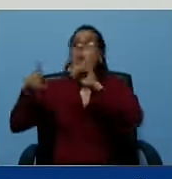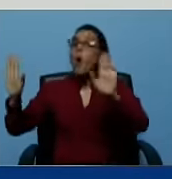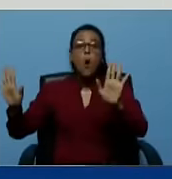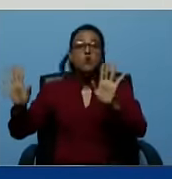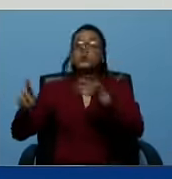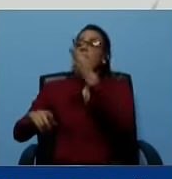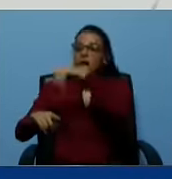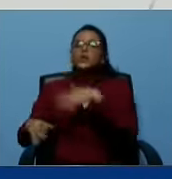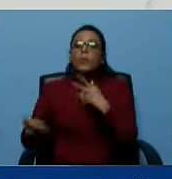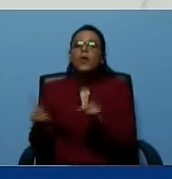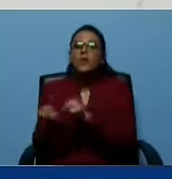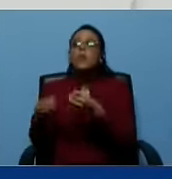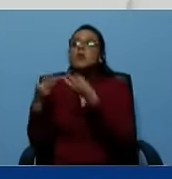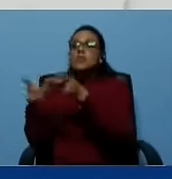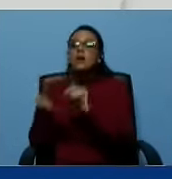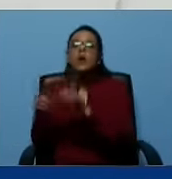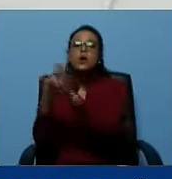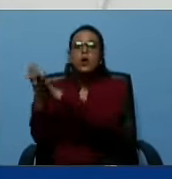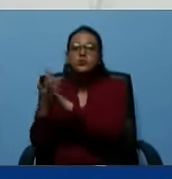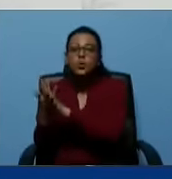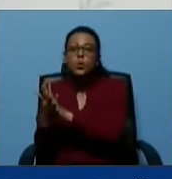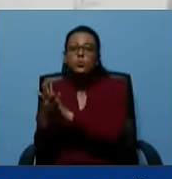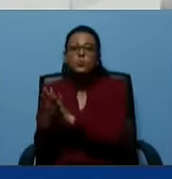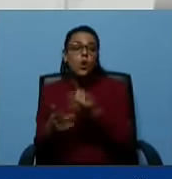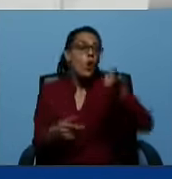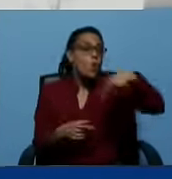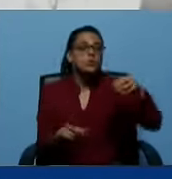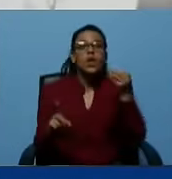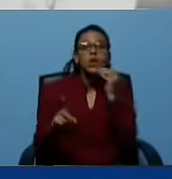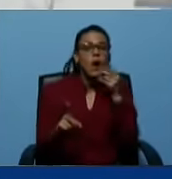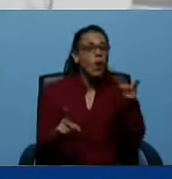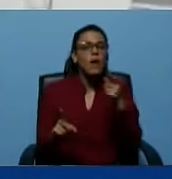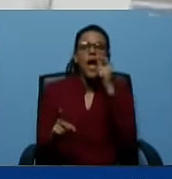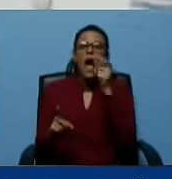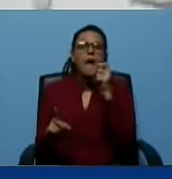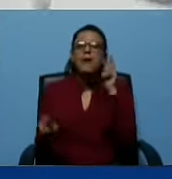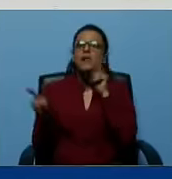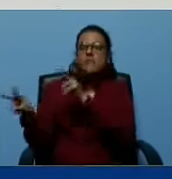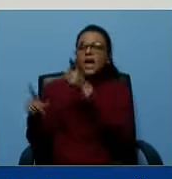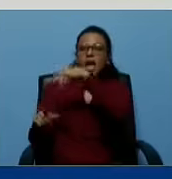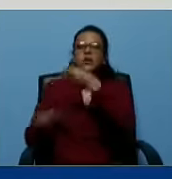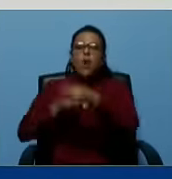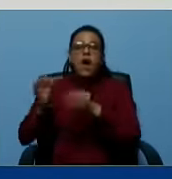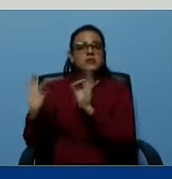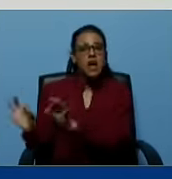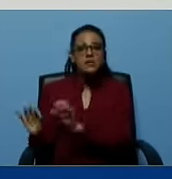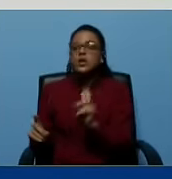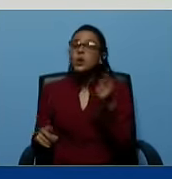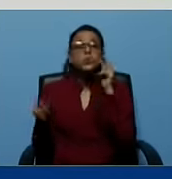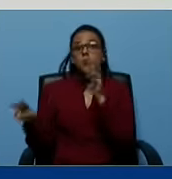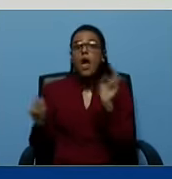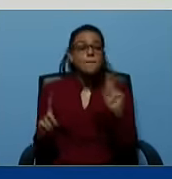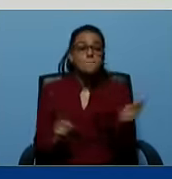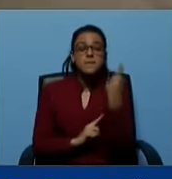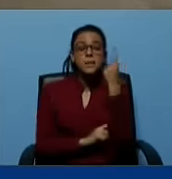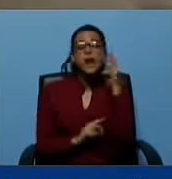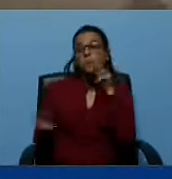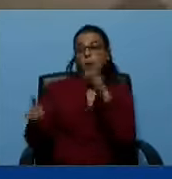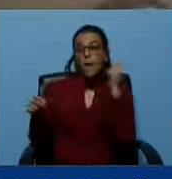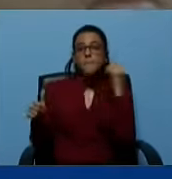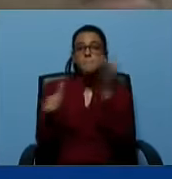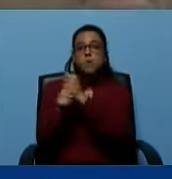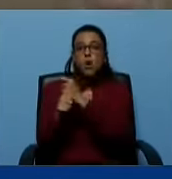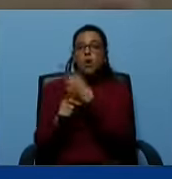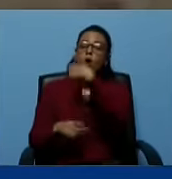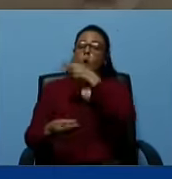cura. Ustedes los más jóvenes no le habían visto la cara al fascismo. No se lo habían visto. El carácter